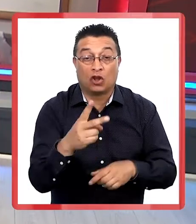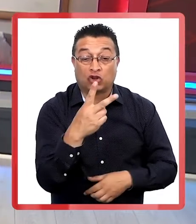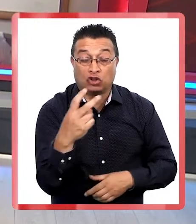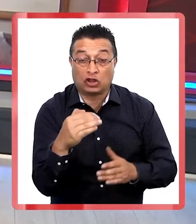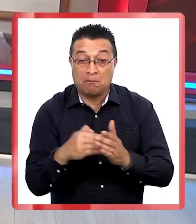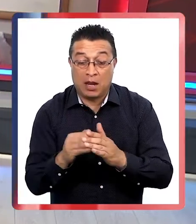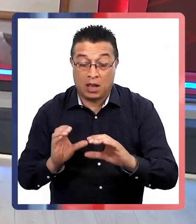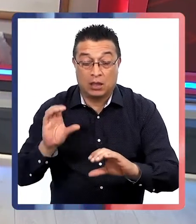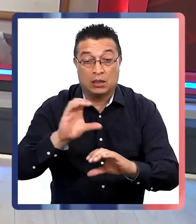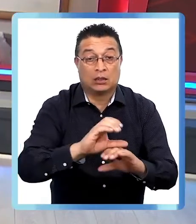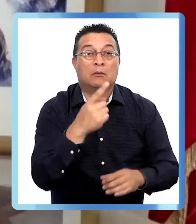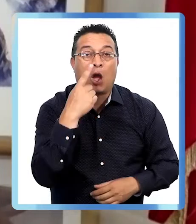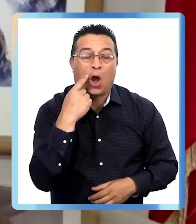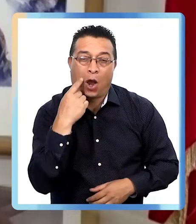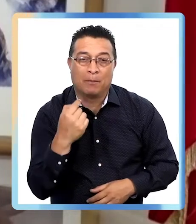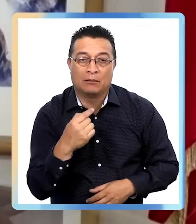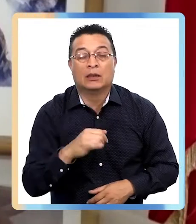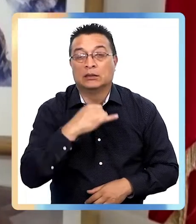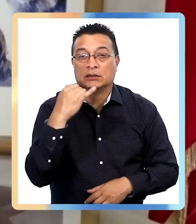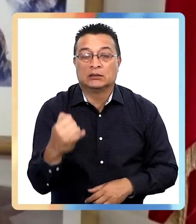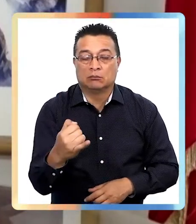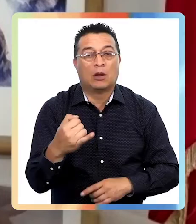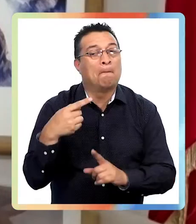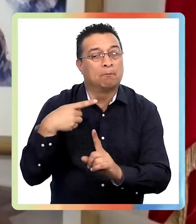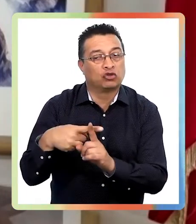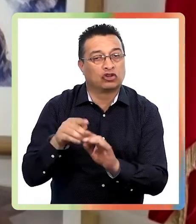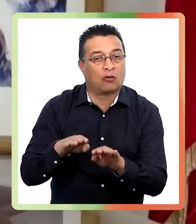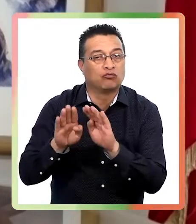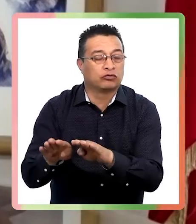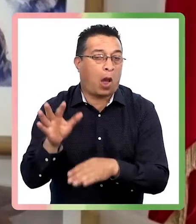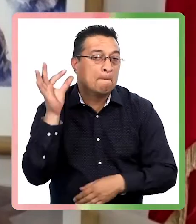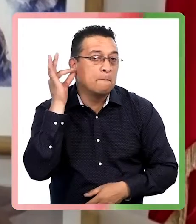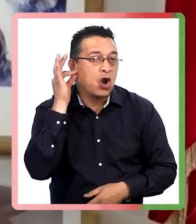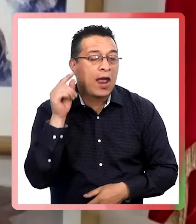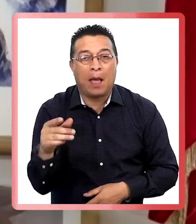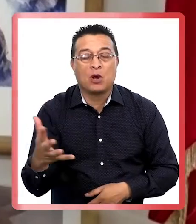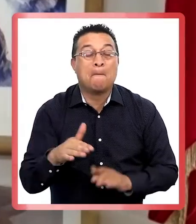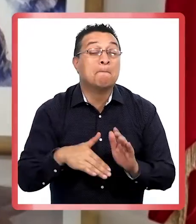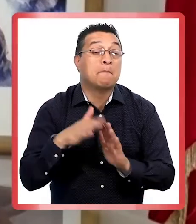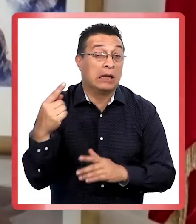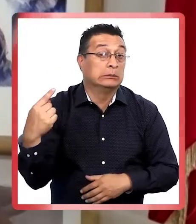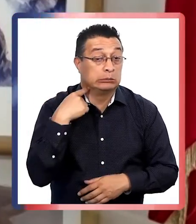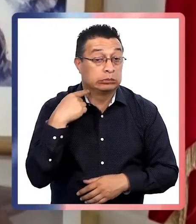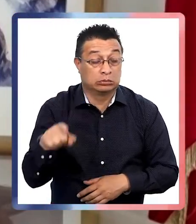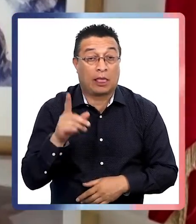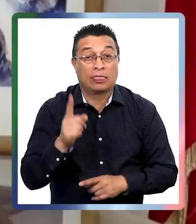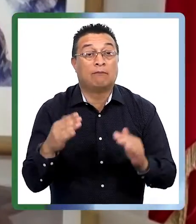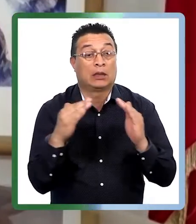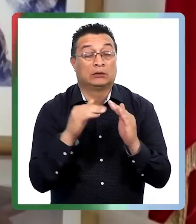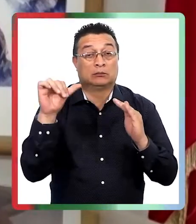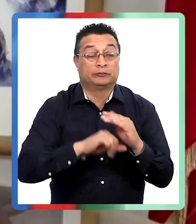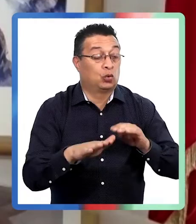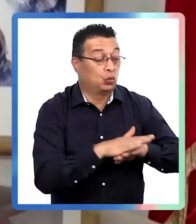de 200.000 pesos a los hombres. Siempre la discriminación positiva a favor de la mujer, porque fue la más golpeada también por la pandemia, fue la que se